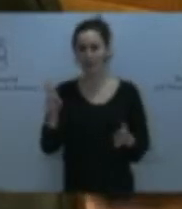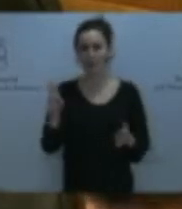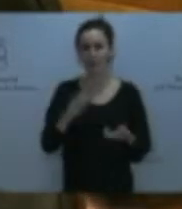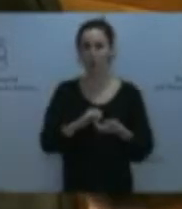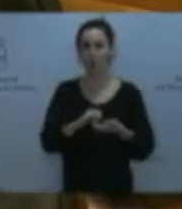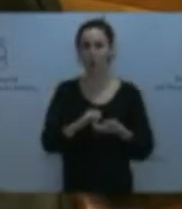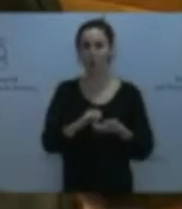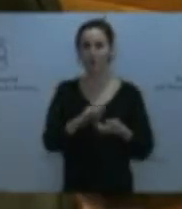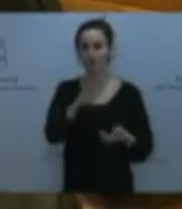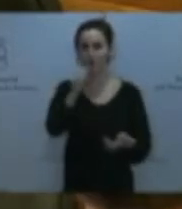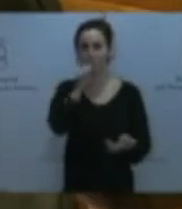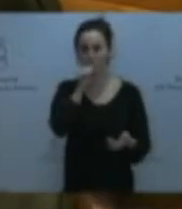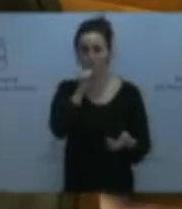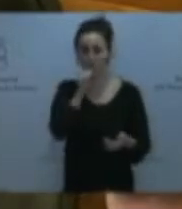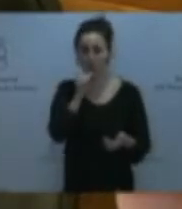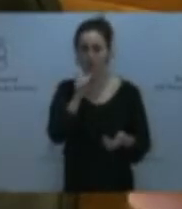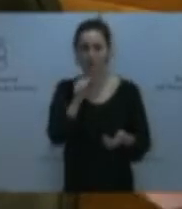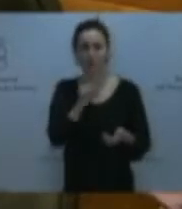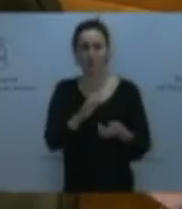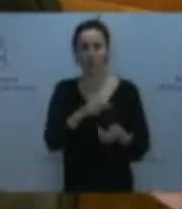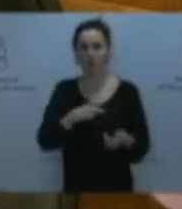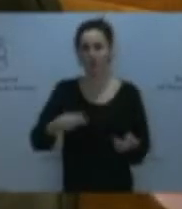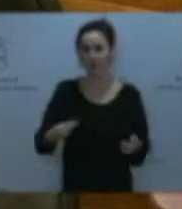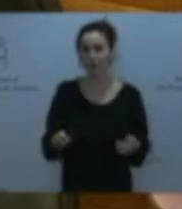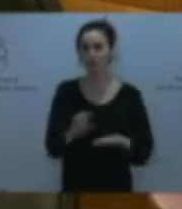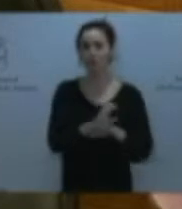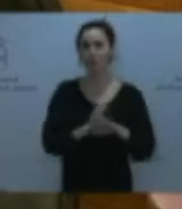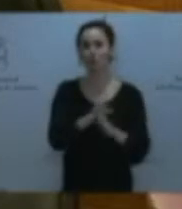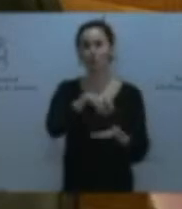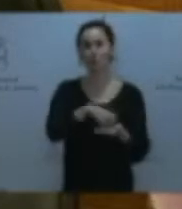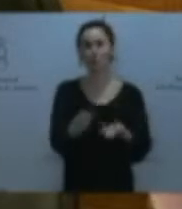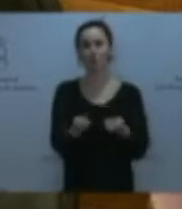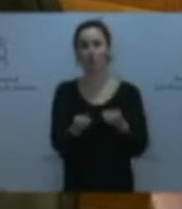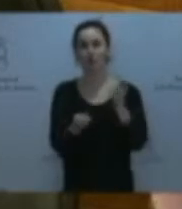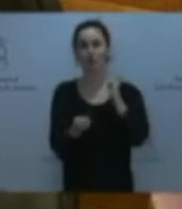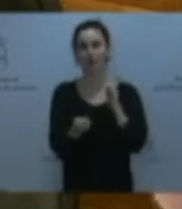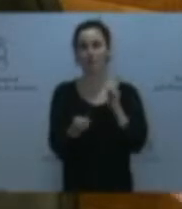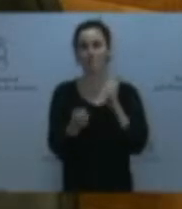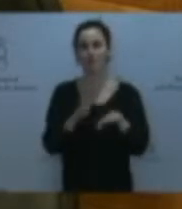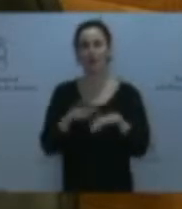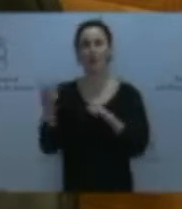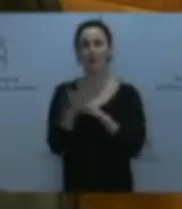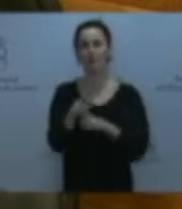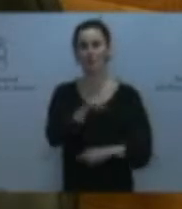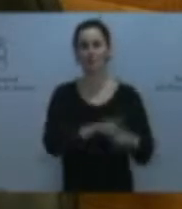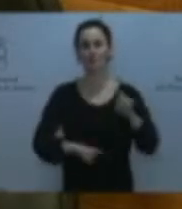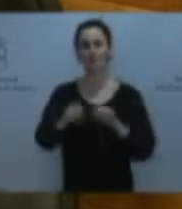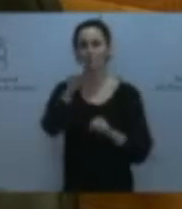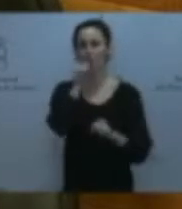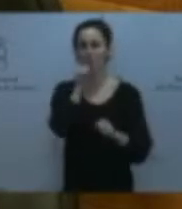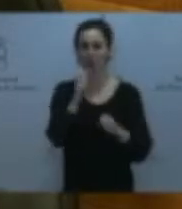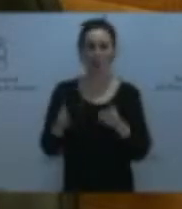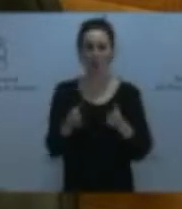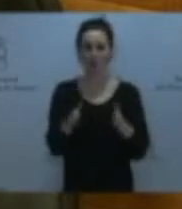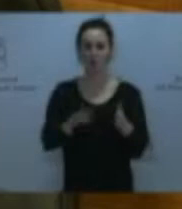Confederación Hidrográfica del Cantábrico y la Consejería tienen algún tipo de coordinación para evitar este tipo de problemas en el caudal del